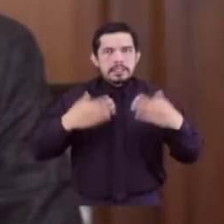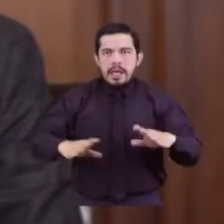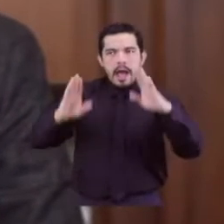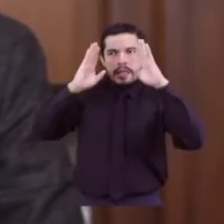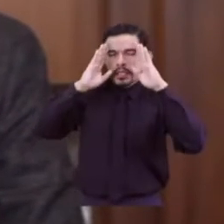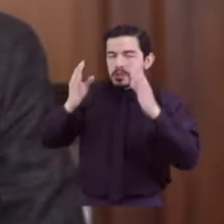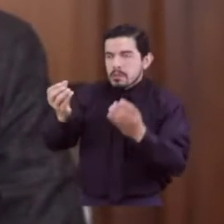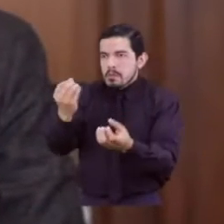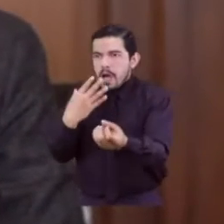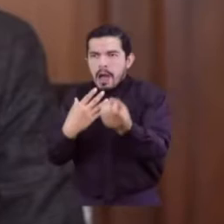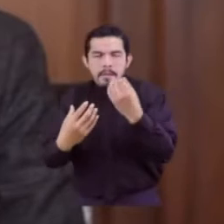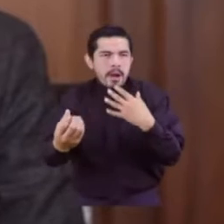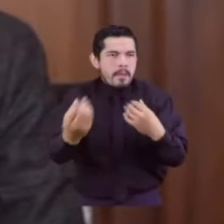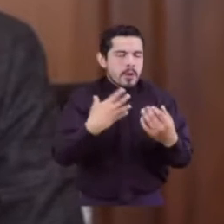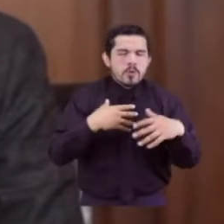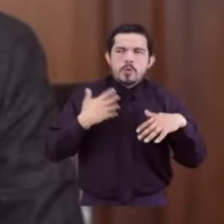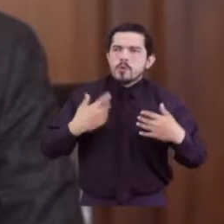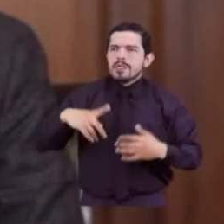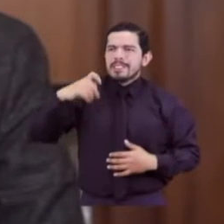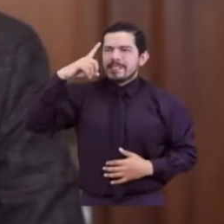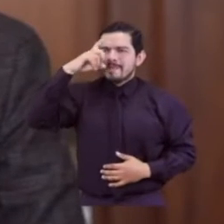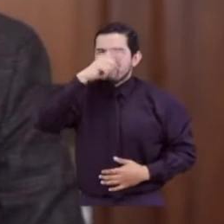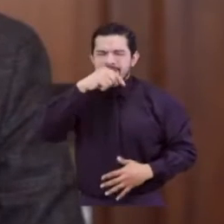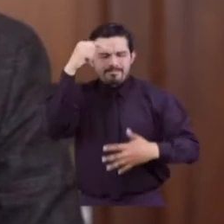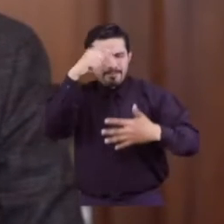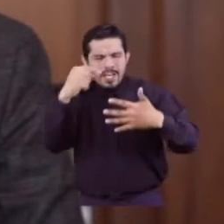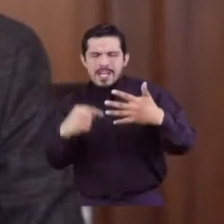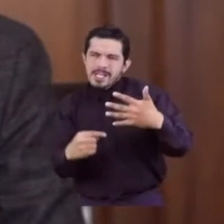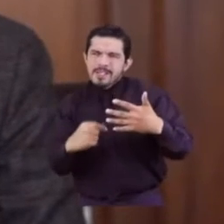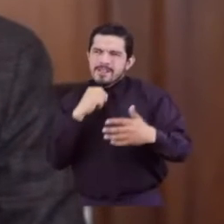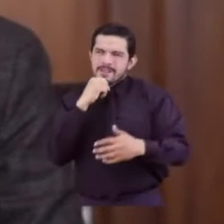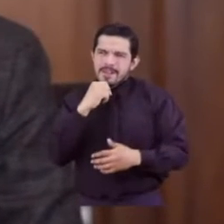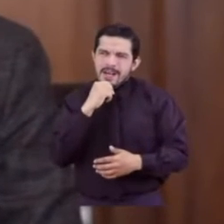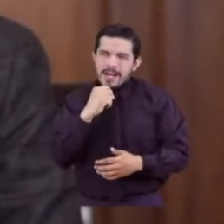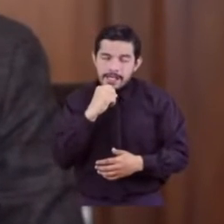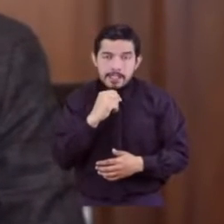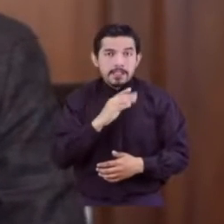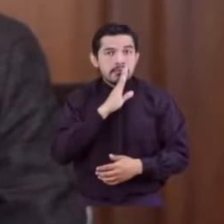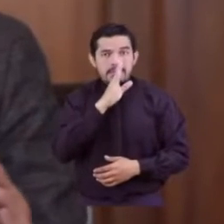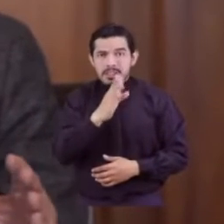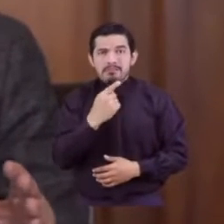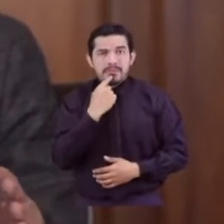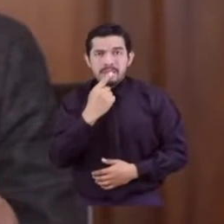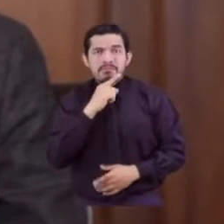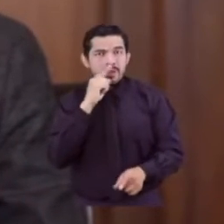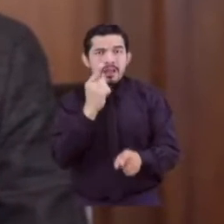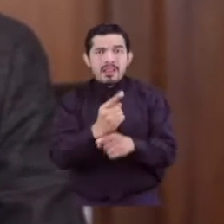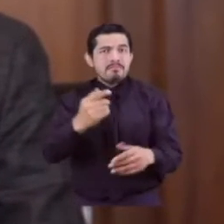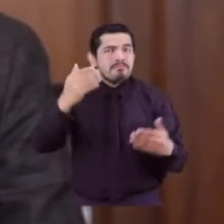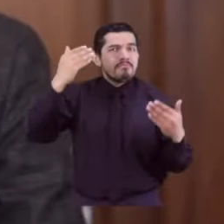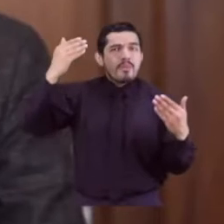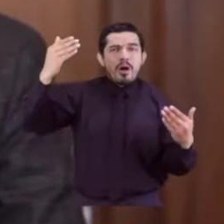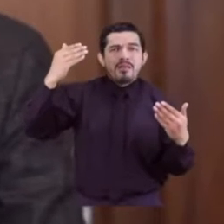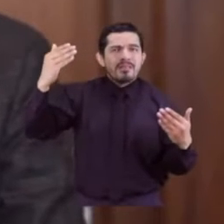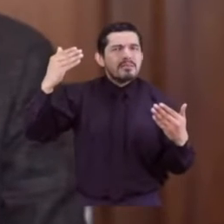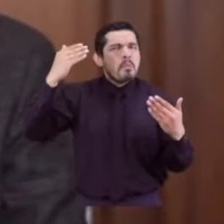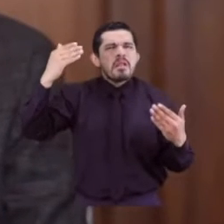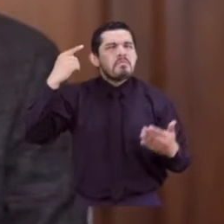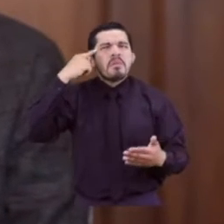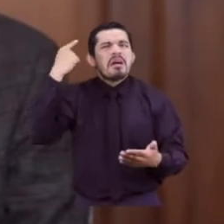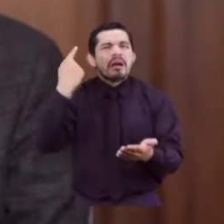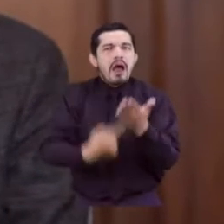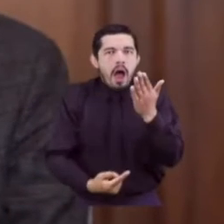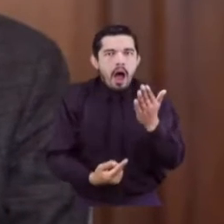escuchado y sabemos los desafíos que tenemos por delante. Siempre dijimos que la política